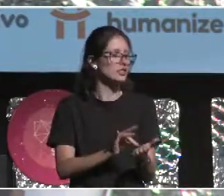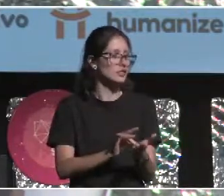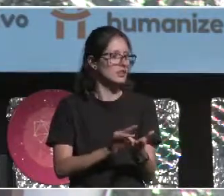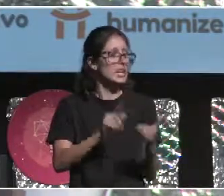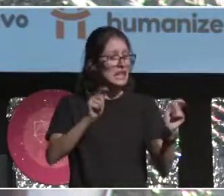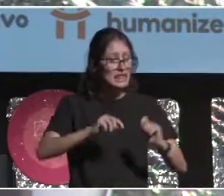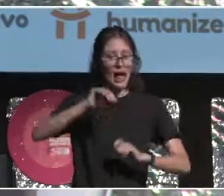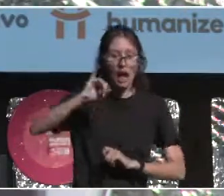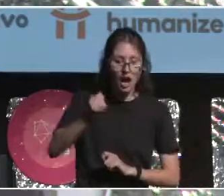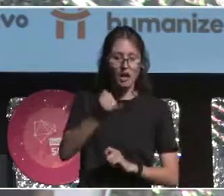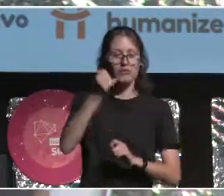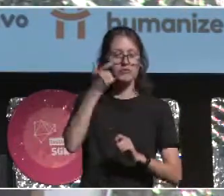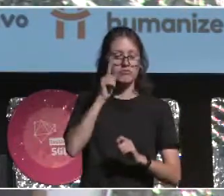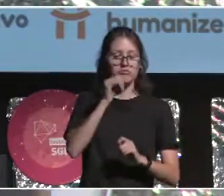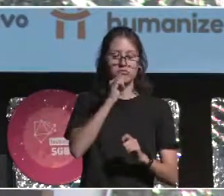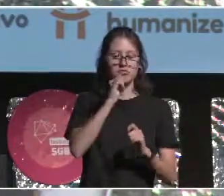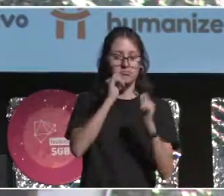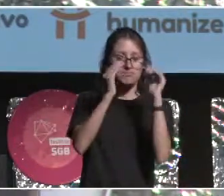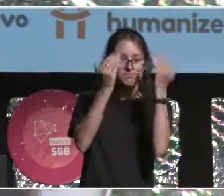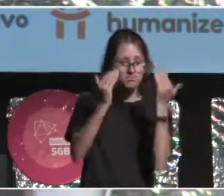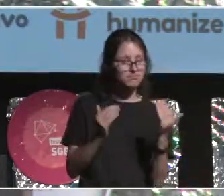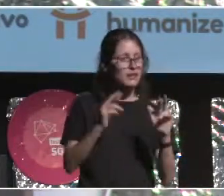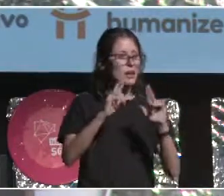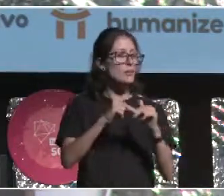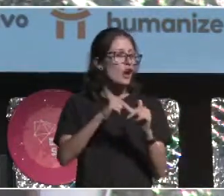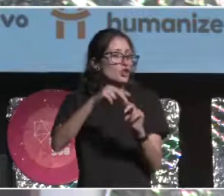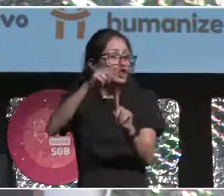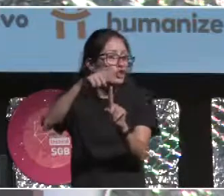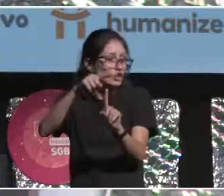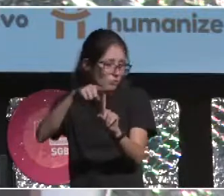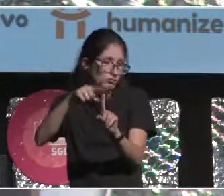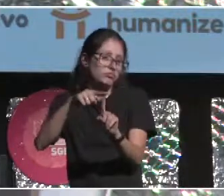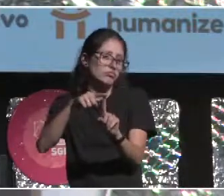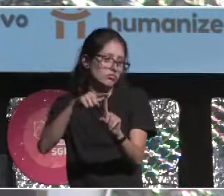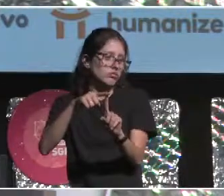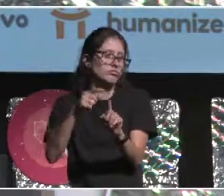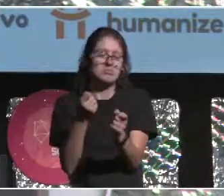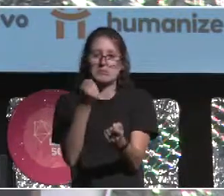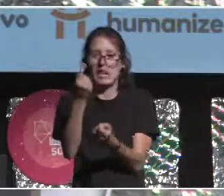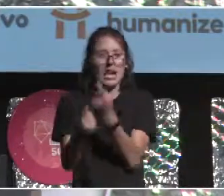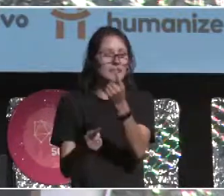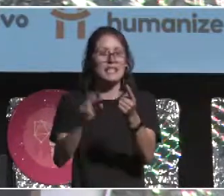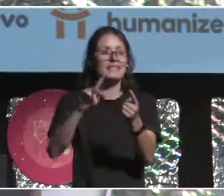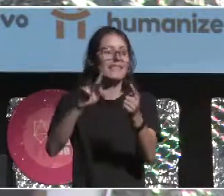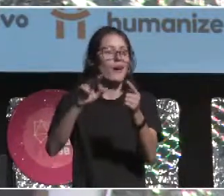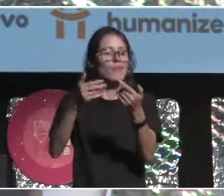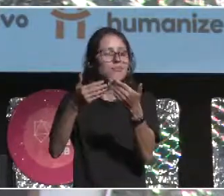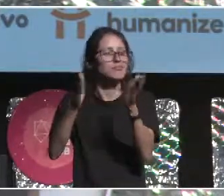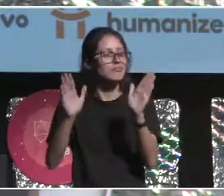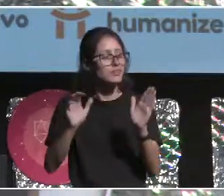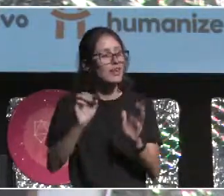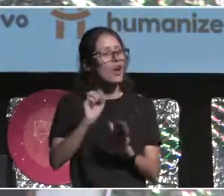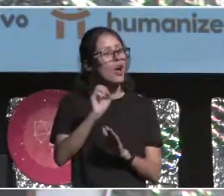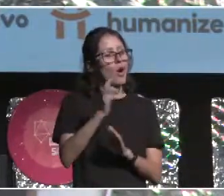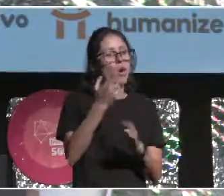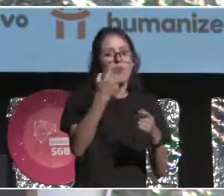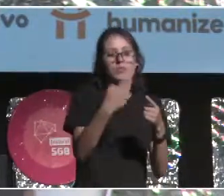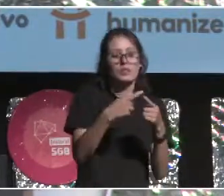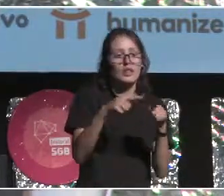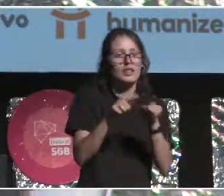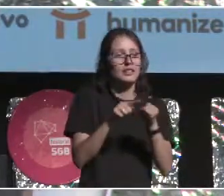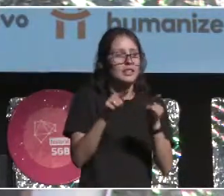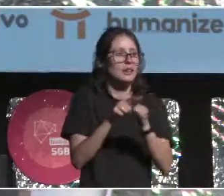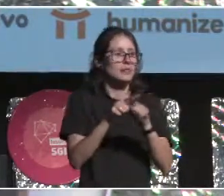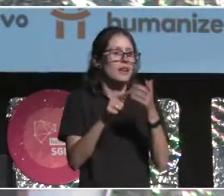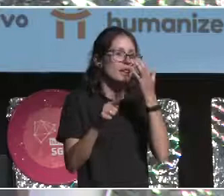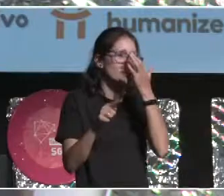consumiendo. ¿Por qué? Por los formatos en algunos casos, que no necesariamente son abiertos. En otros casos, porque la